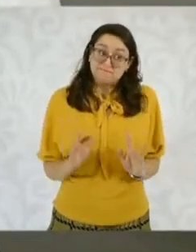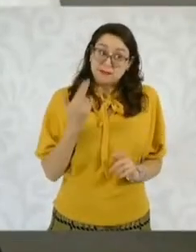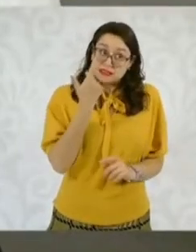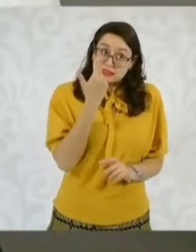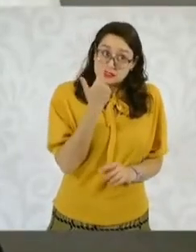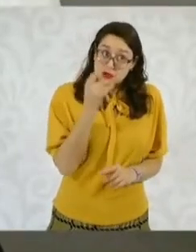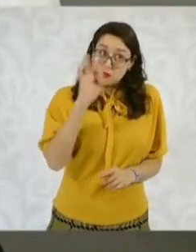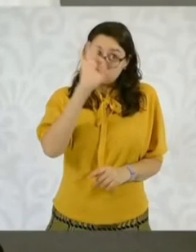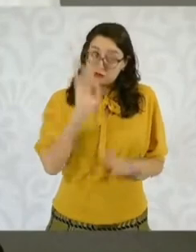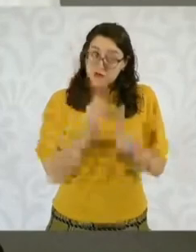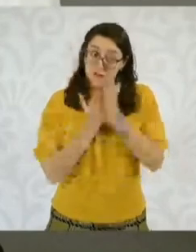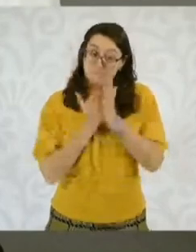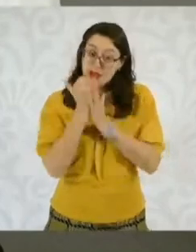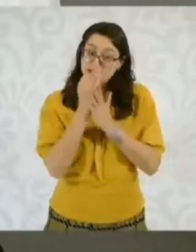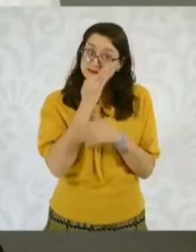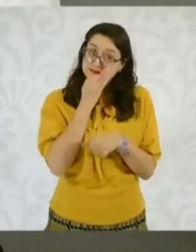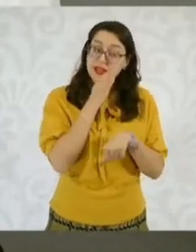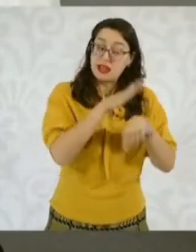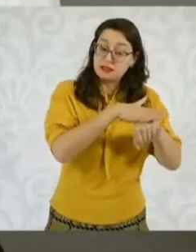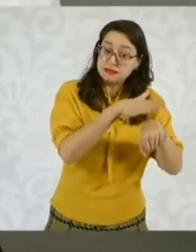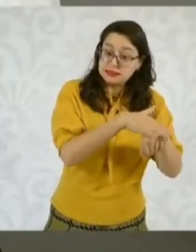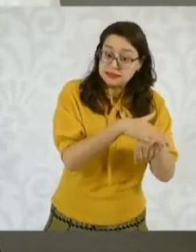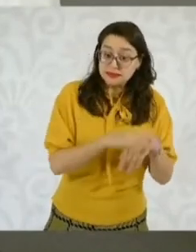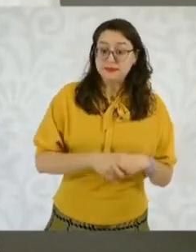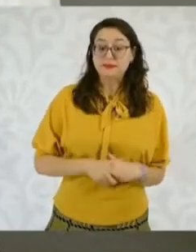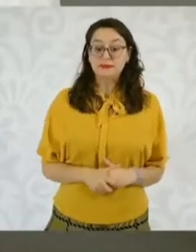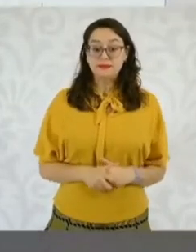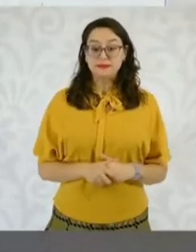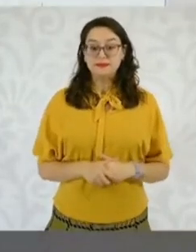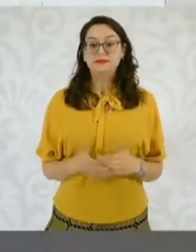25%. La que sigue, por favor.